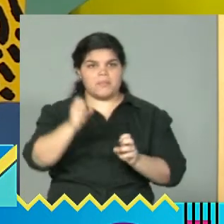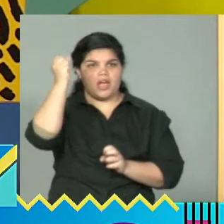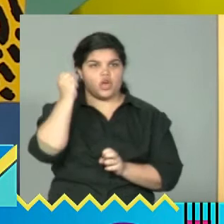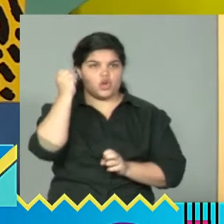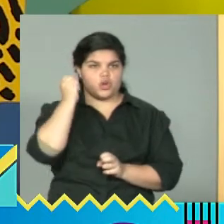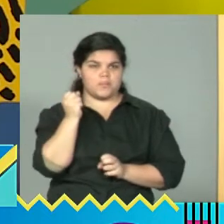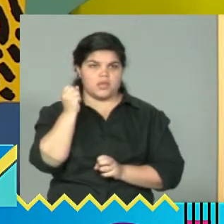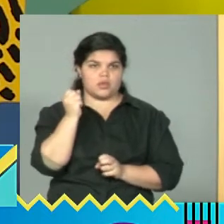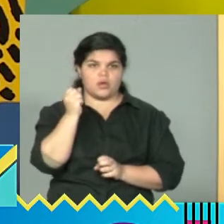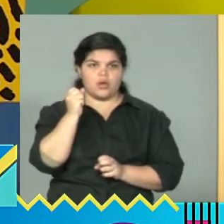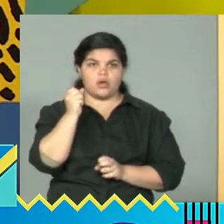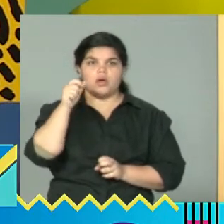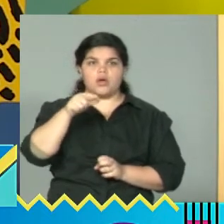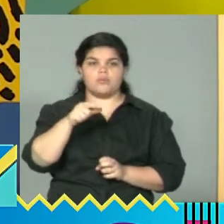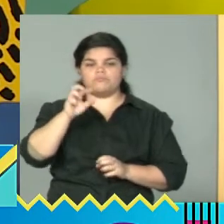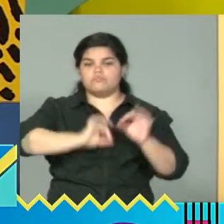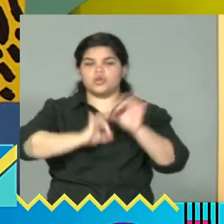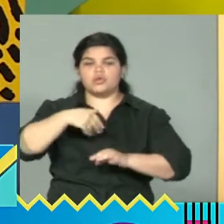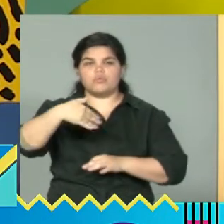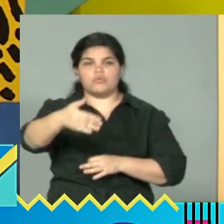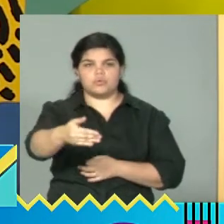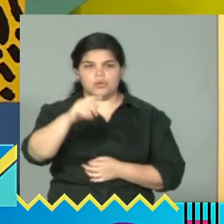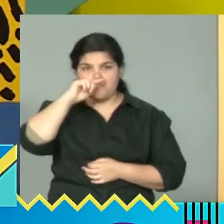de Macri va hacia la